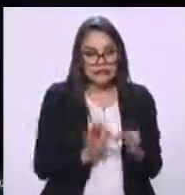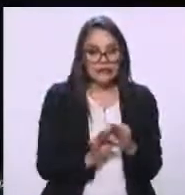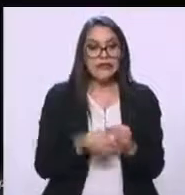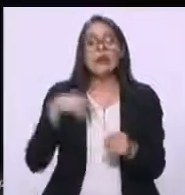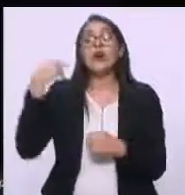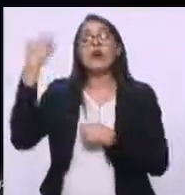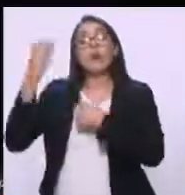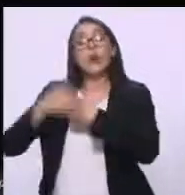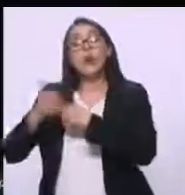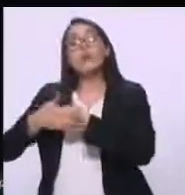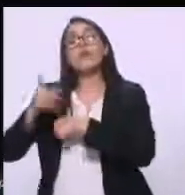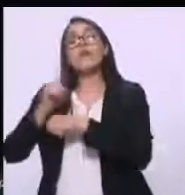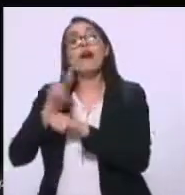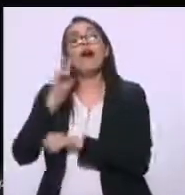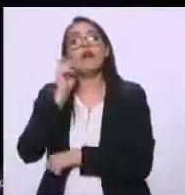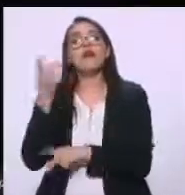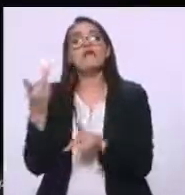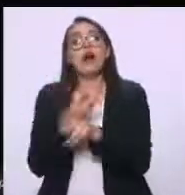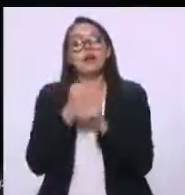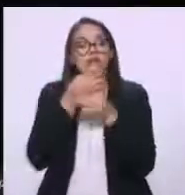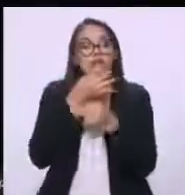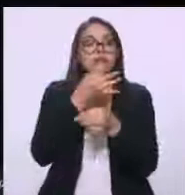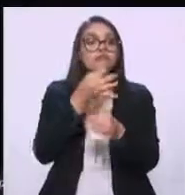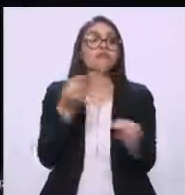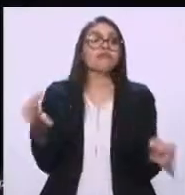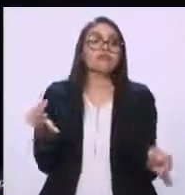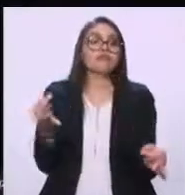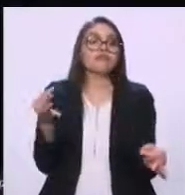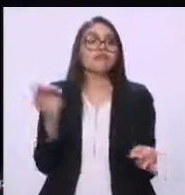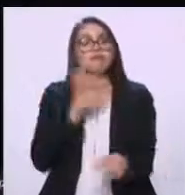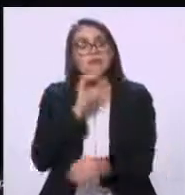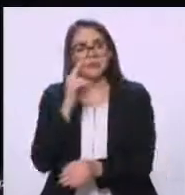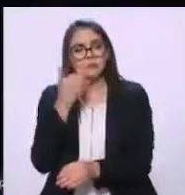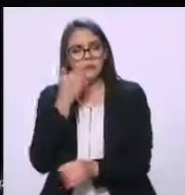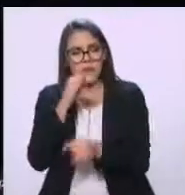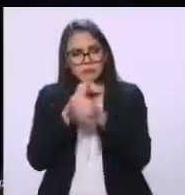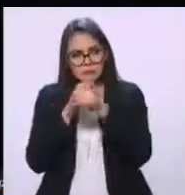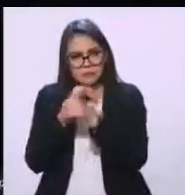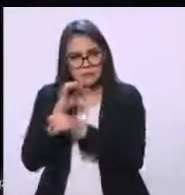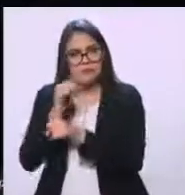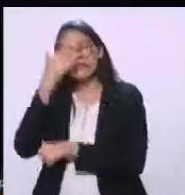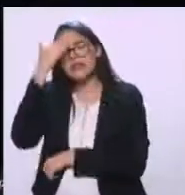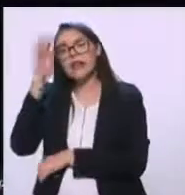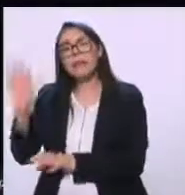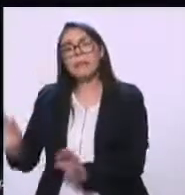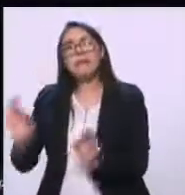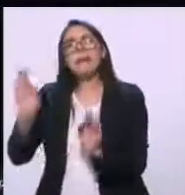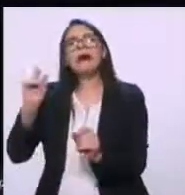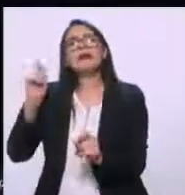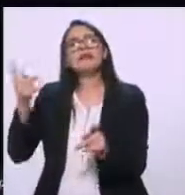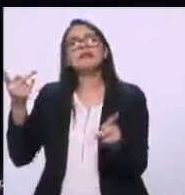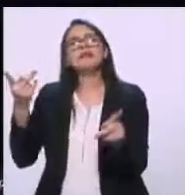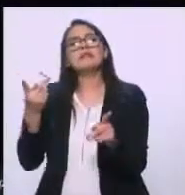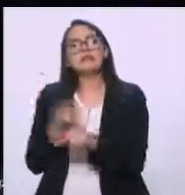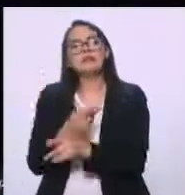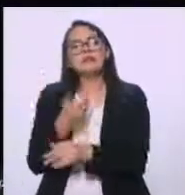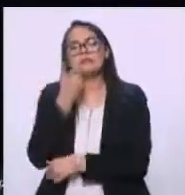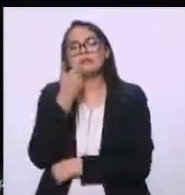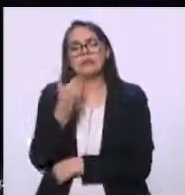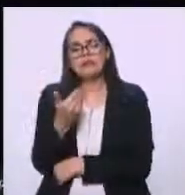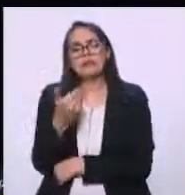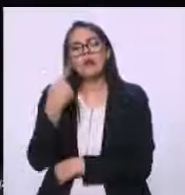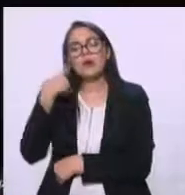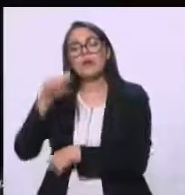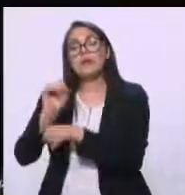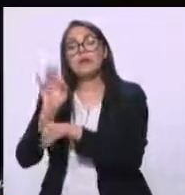estos días, porque puede ser parte de eso. Afortunadamente, con una buena investigación forense se puede saber qué fue lo que pasó en realidad una semana